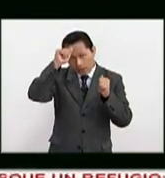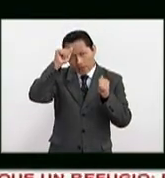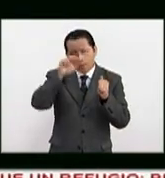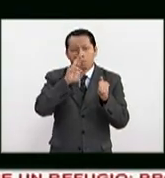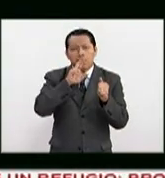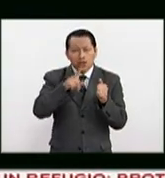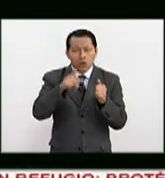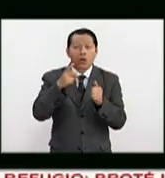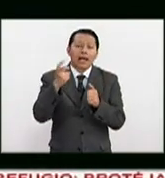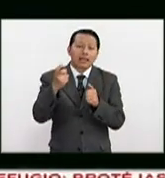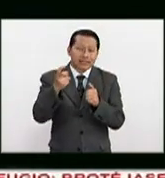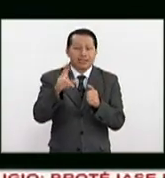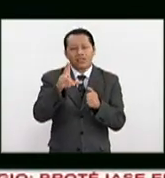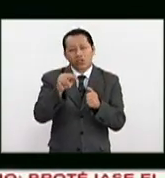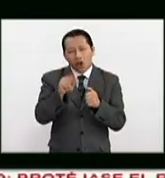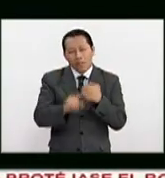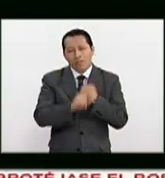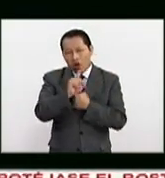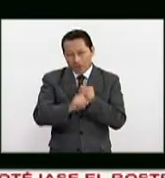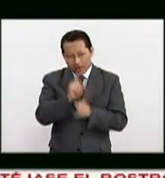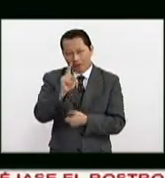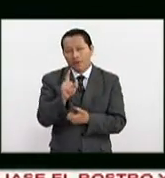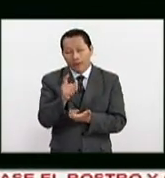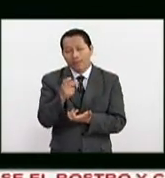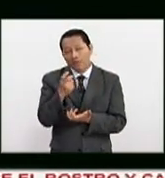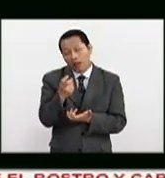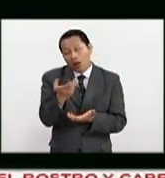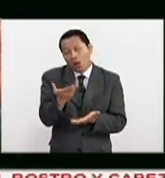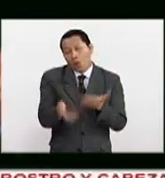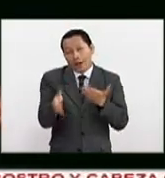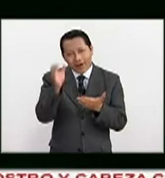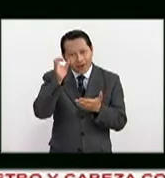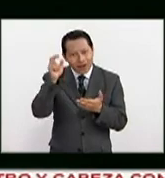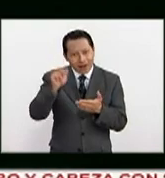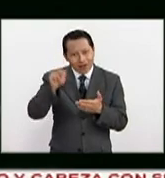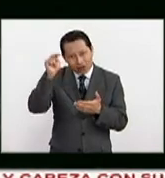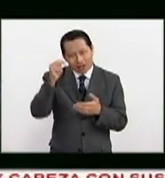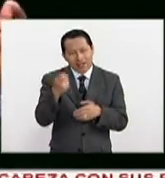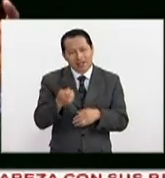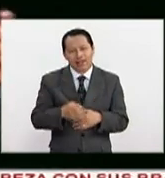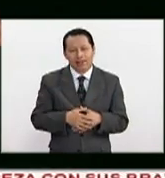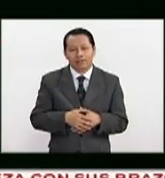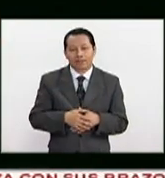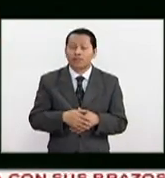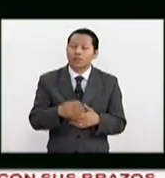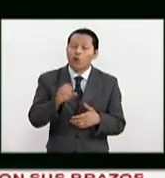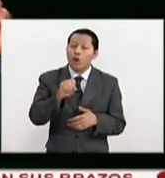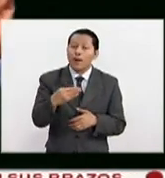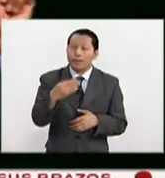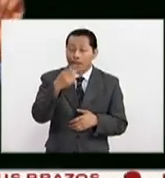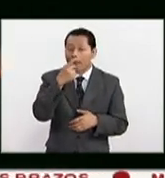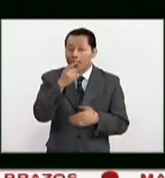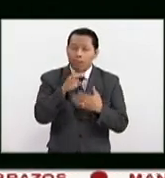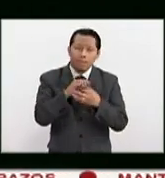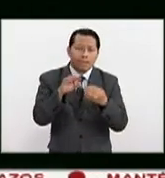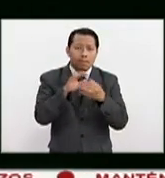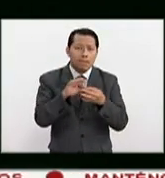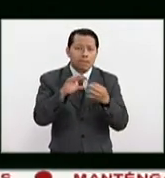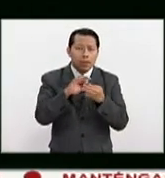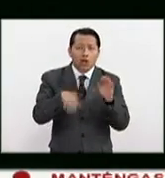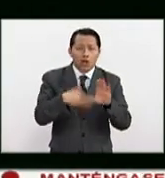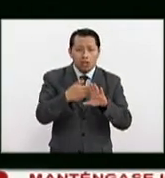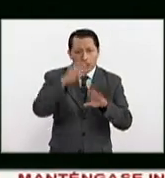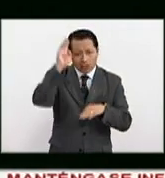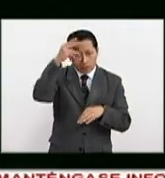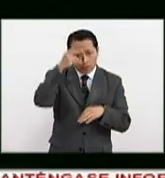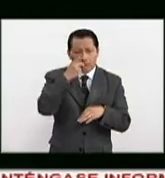país que se convirtiera en una amenaza como hoy lo es Corea del Norte. Obama hizo sus comentarios en contra de Trump